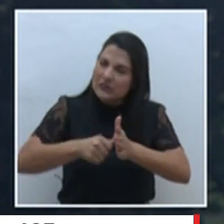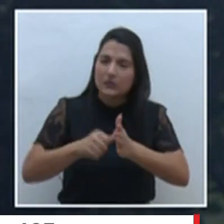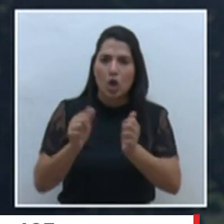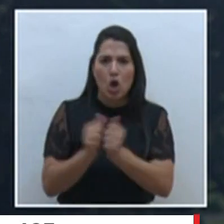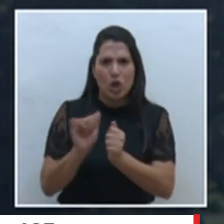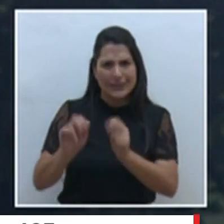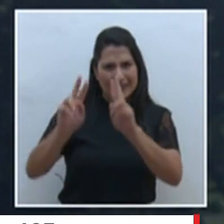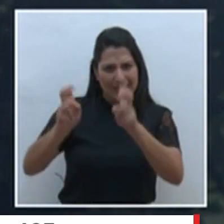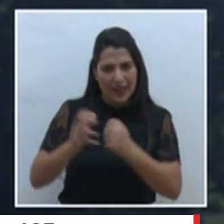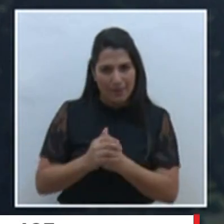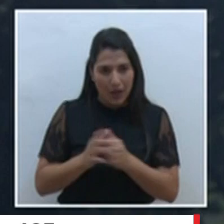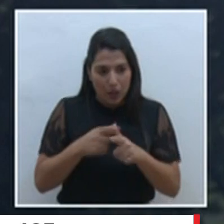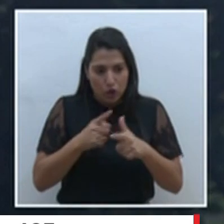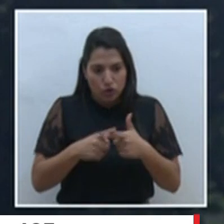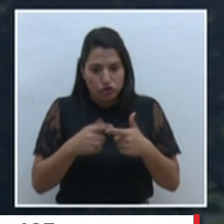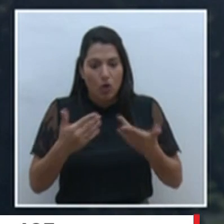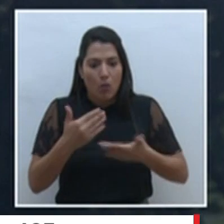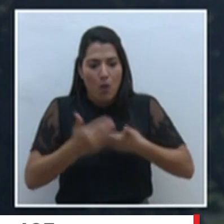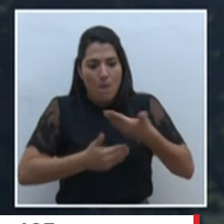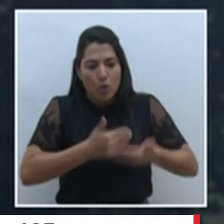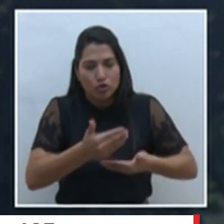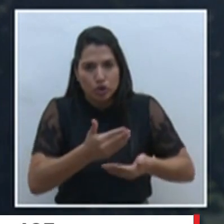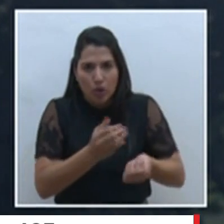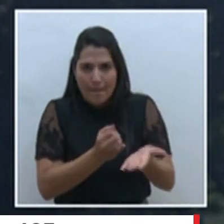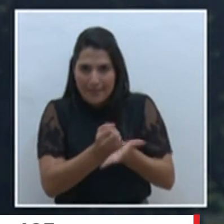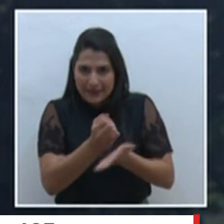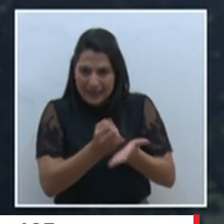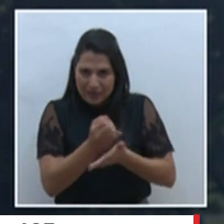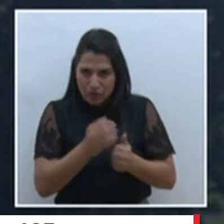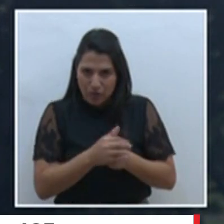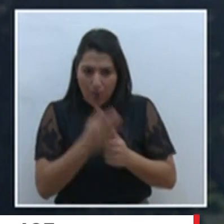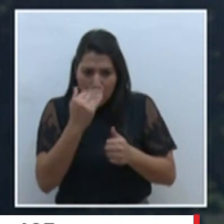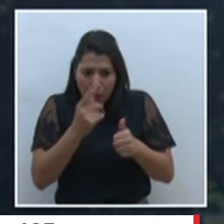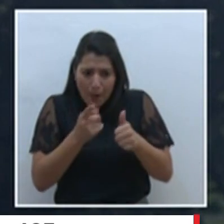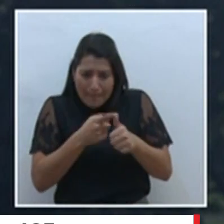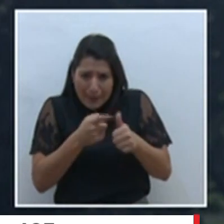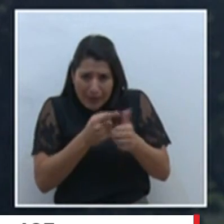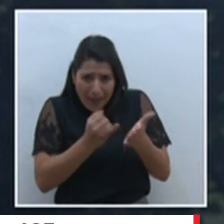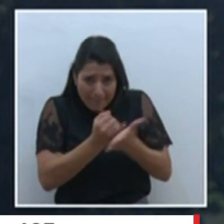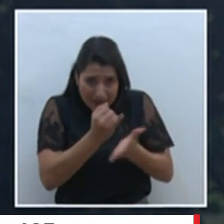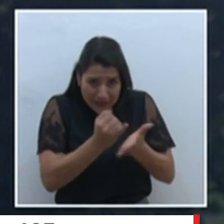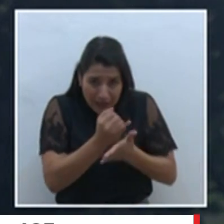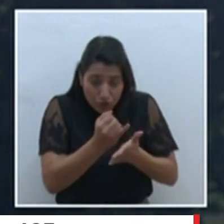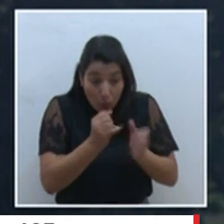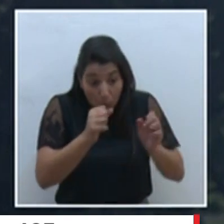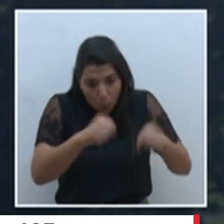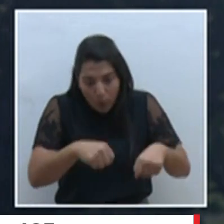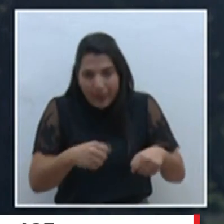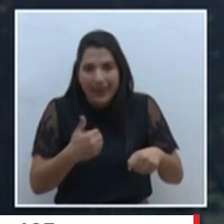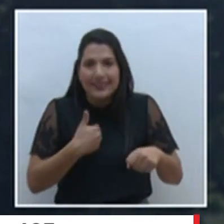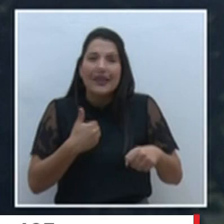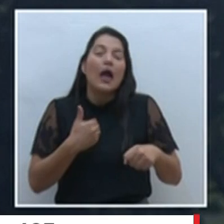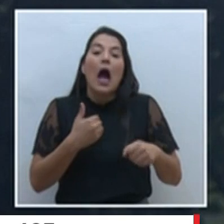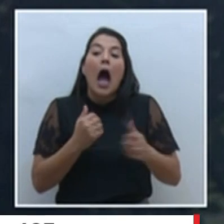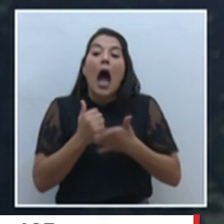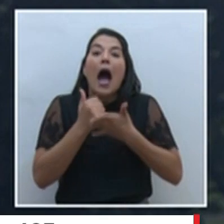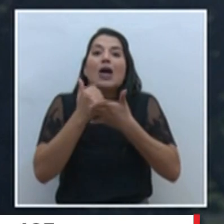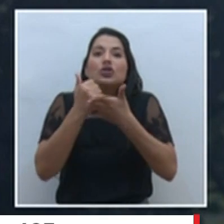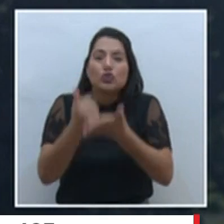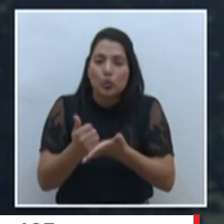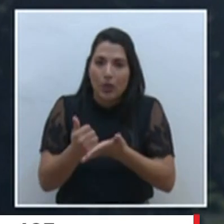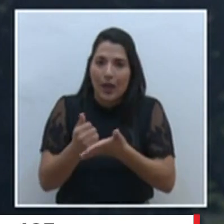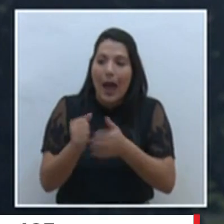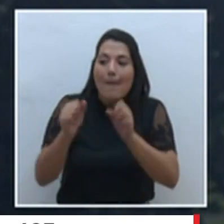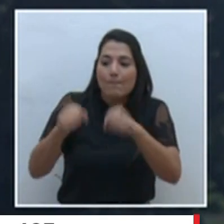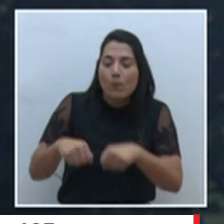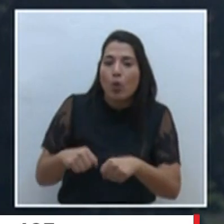¿Cómo ha avanzado esa investigación? Porque los avances de las primeras investigaciones pueden dar también una señal a los funcionarios